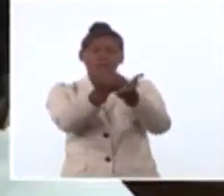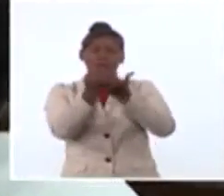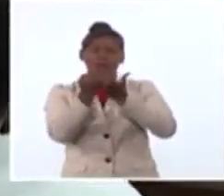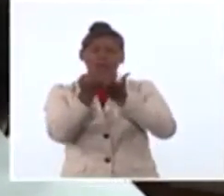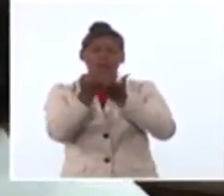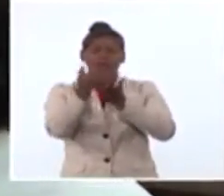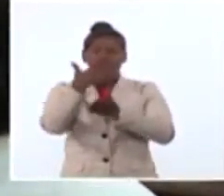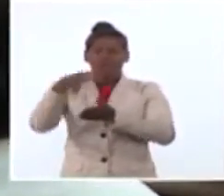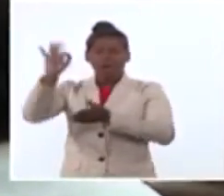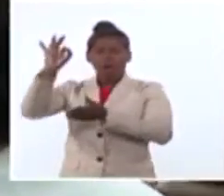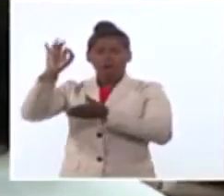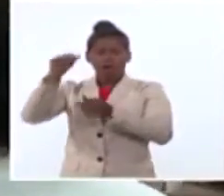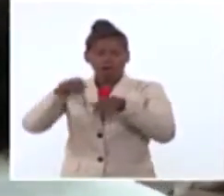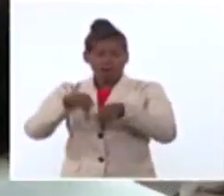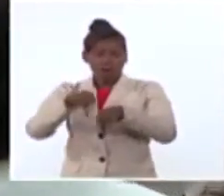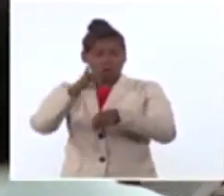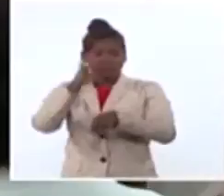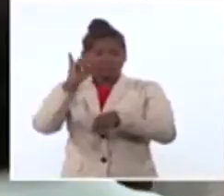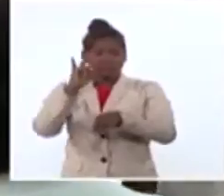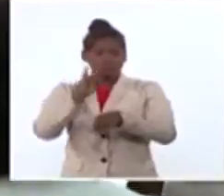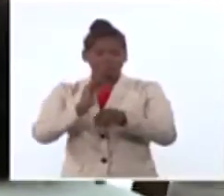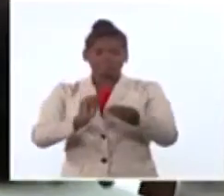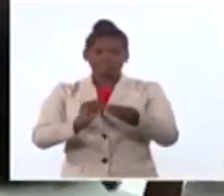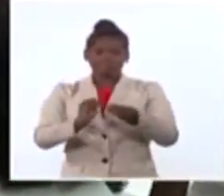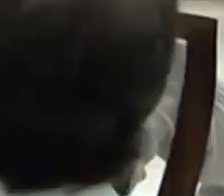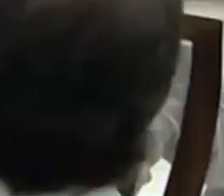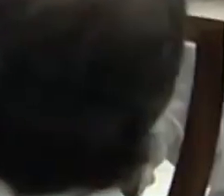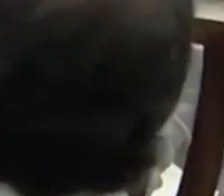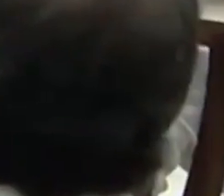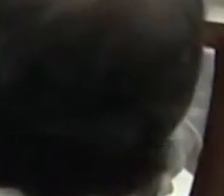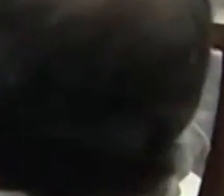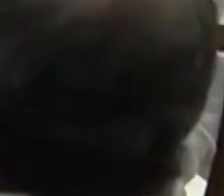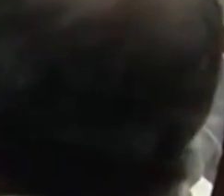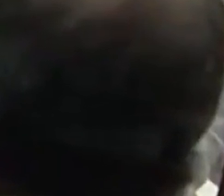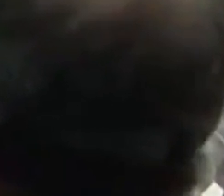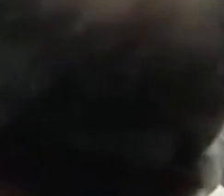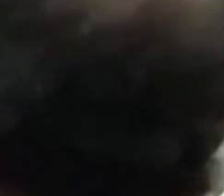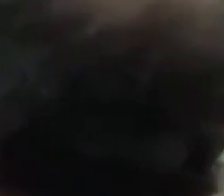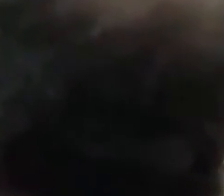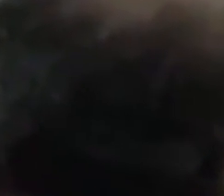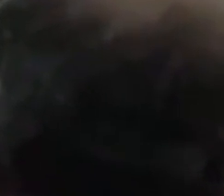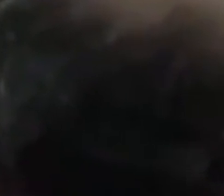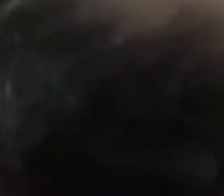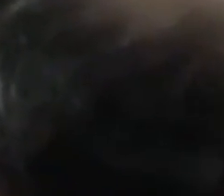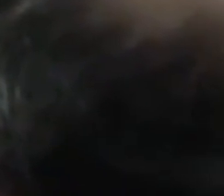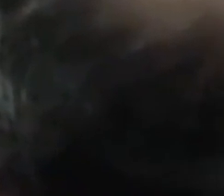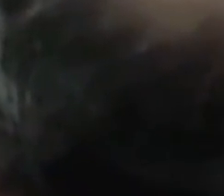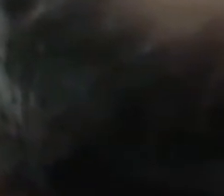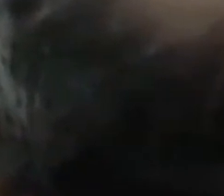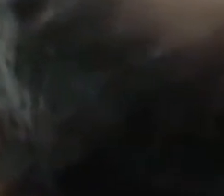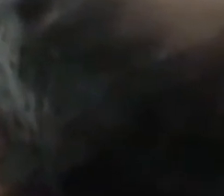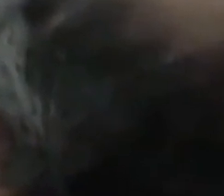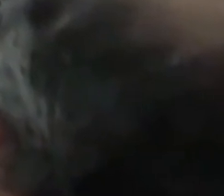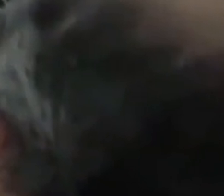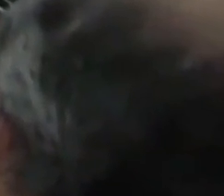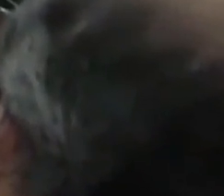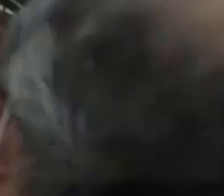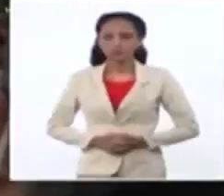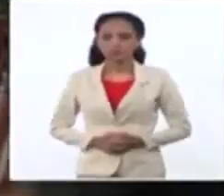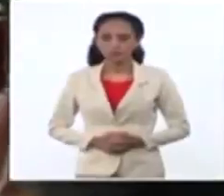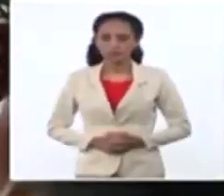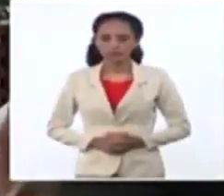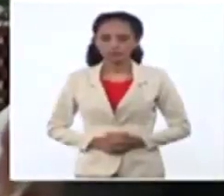industrial de las vacunas? Pero debo declarar al gobierno de los Estados